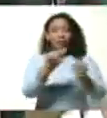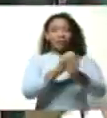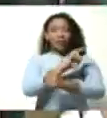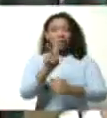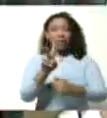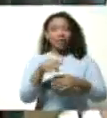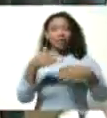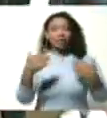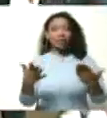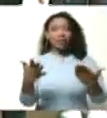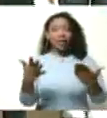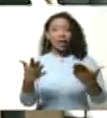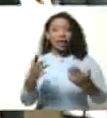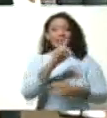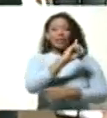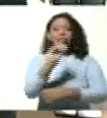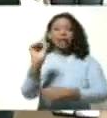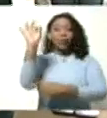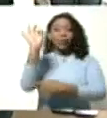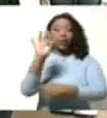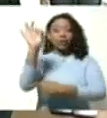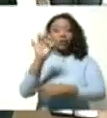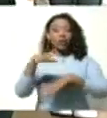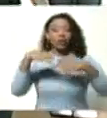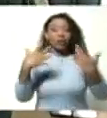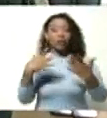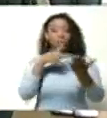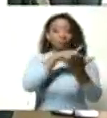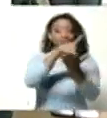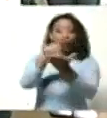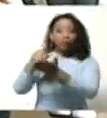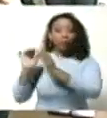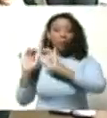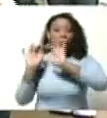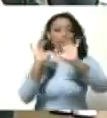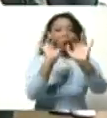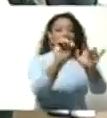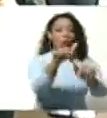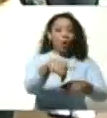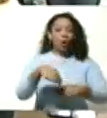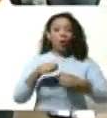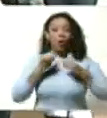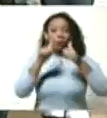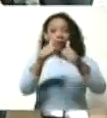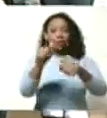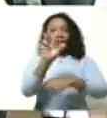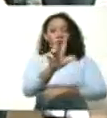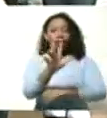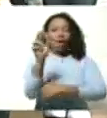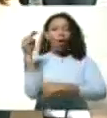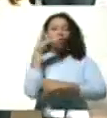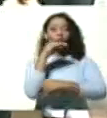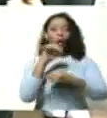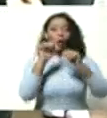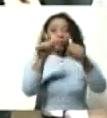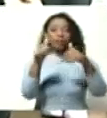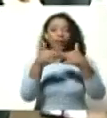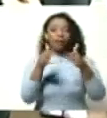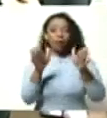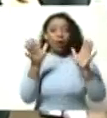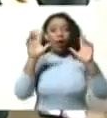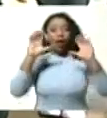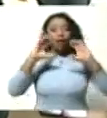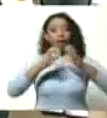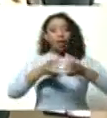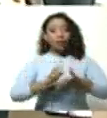y el 100% pues de presencialidad que arranca hoy 3 de octubre. Así es, Yelixe,